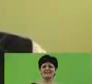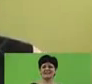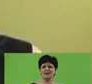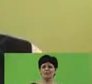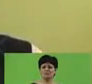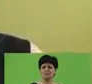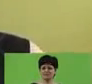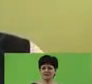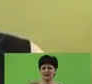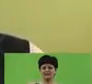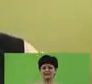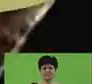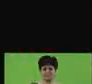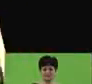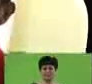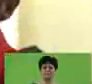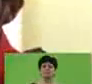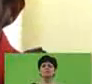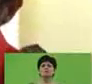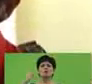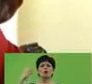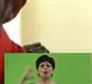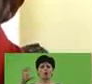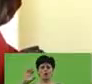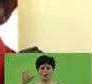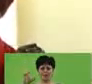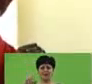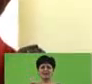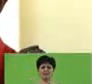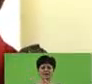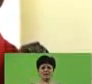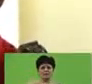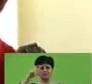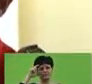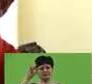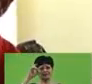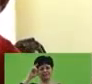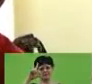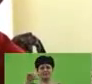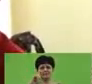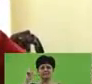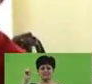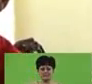estaba lejos de nosotros, ¿cierto? De Colombia, soy de Colombia, de una hermosa ciudad llamada Medellín.